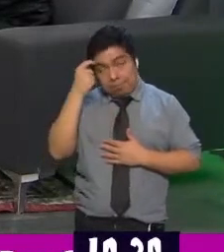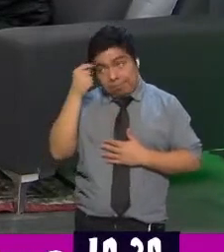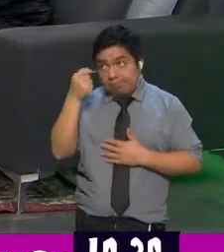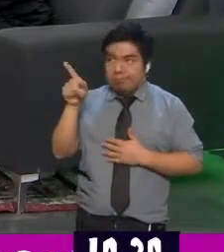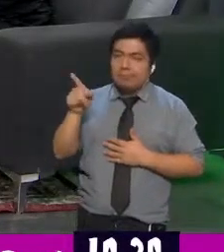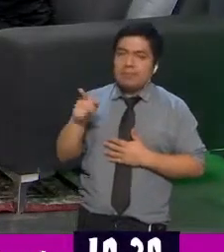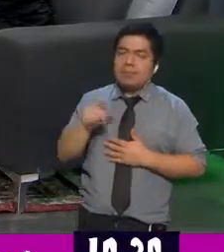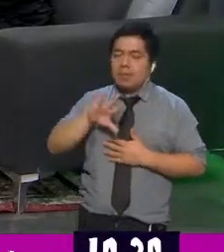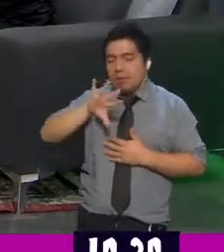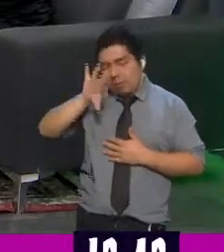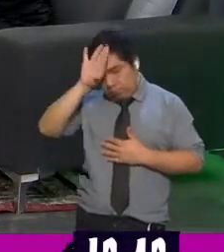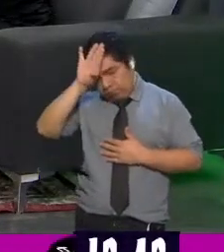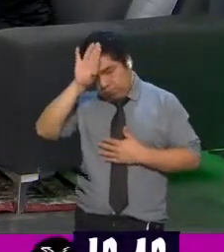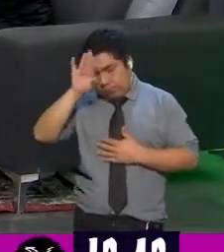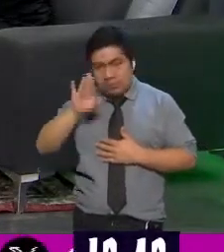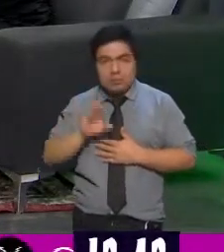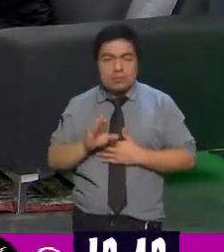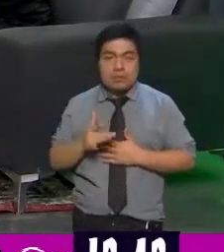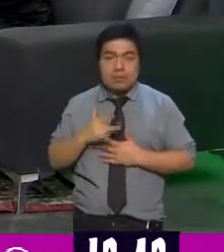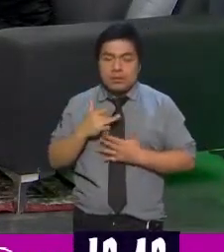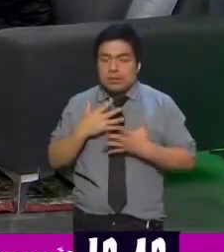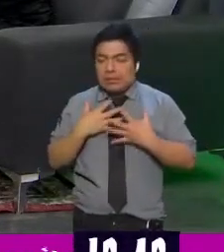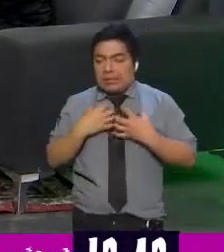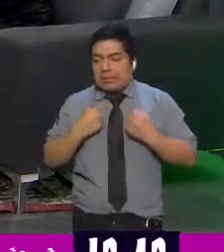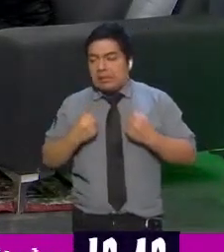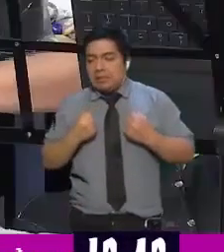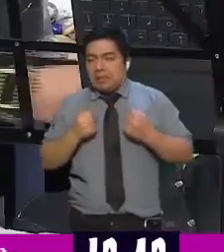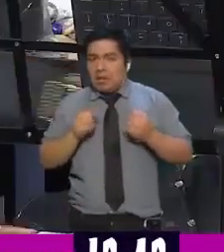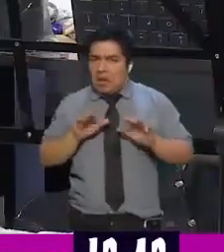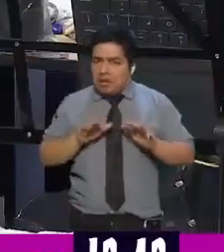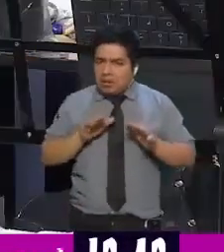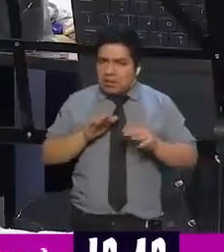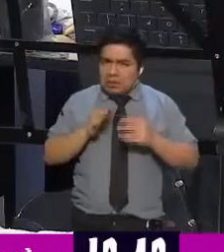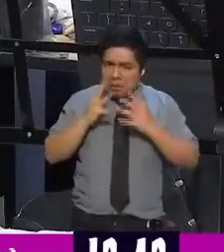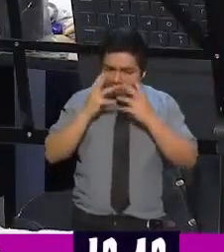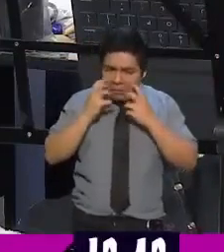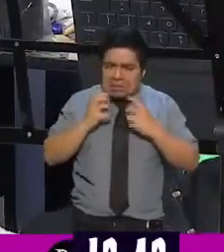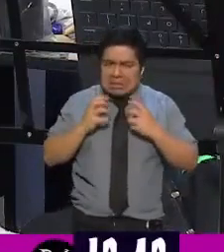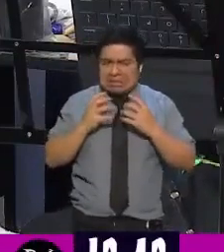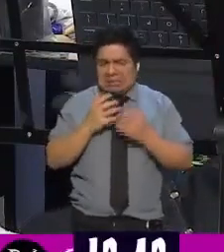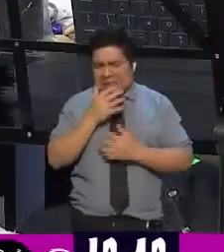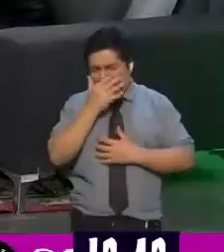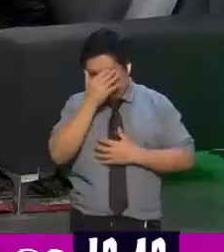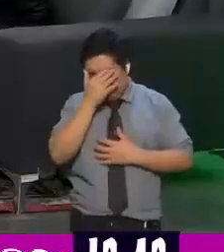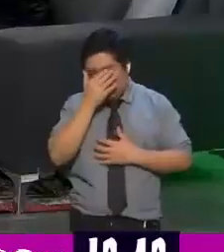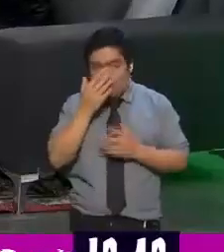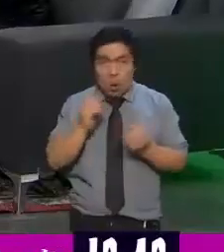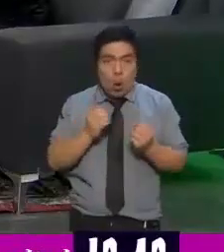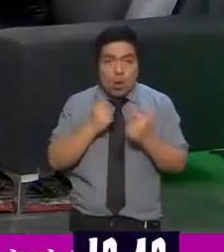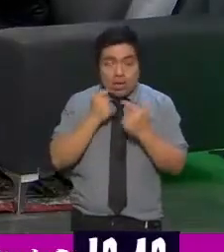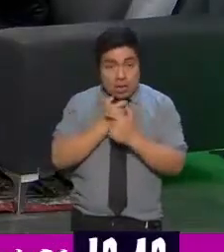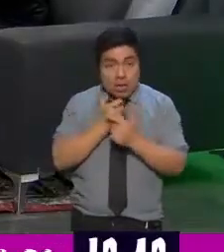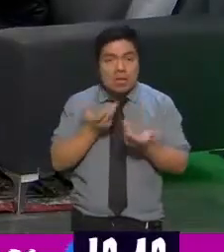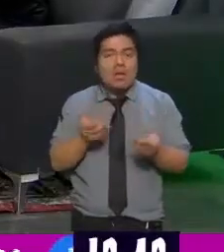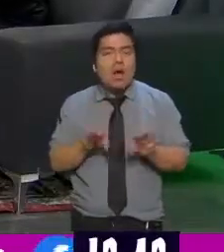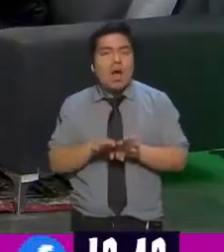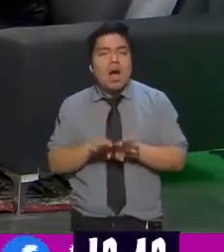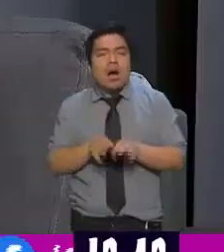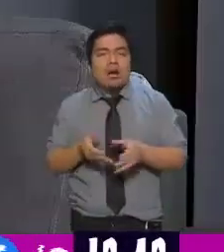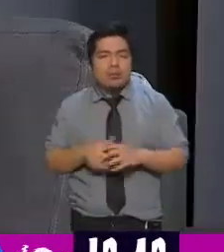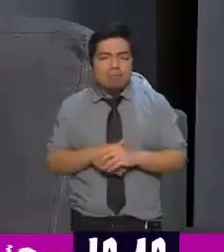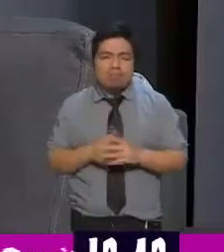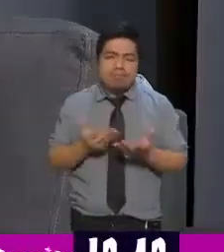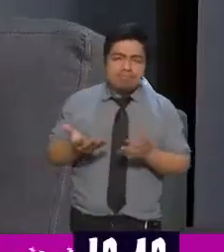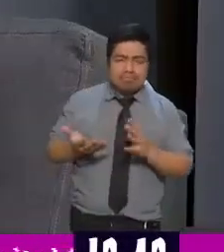más un drama. Pero nada más nos vamos a desgarrar o de repente nos reímos. O vamos a salir todos, ¡ay! Para ir preparados. Sí, pues por